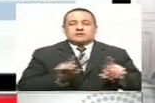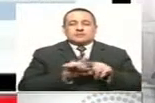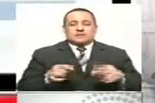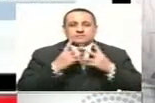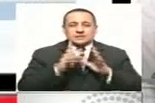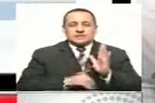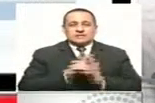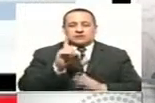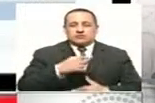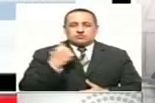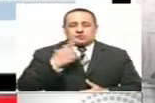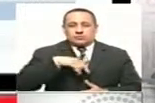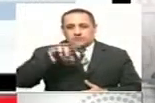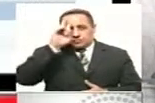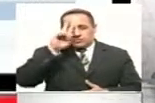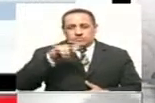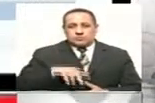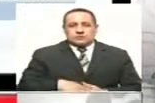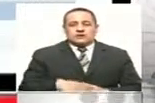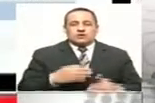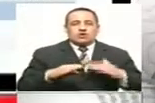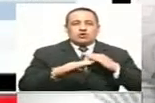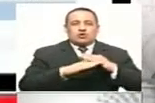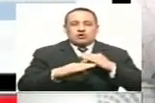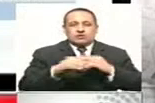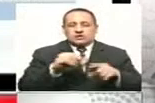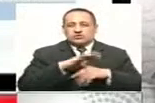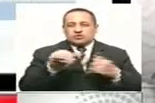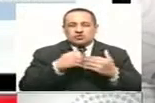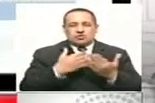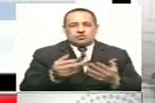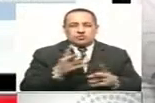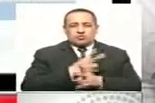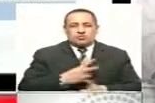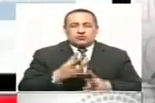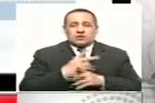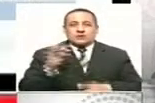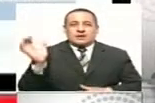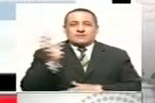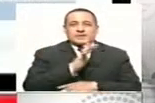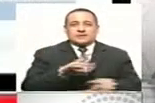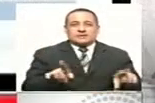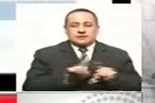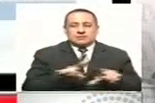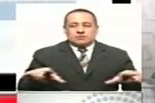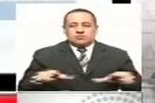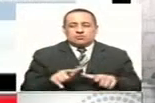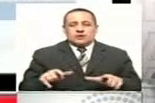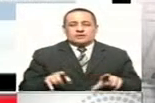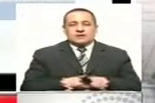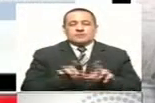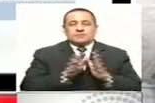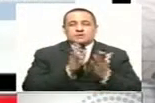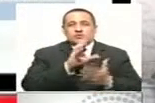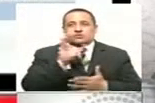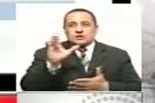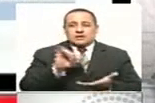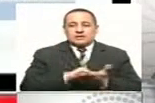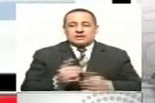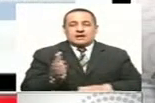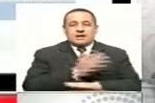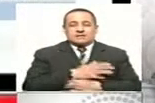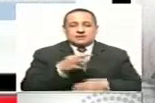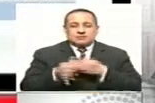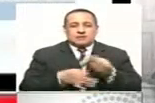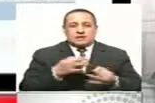desarrollo del país, cierre de brechas, cuidado del ambiente, vida saludable después de lo que hemos vivido con